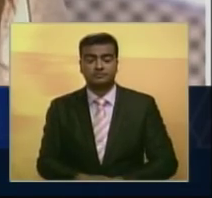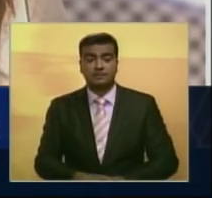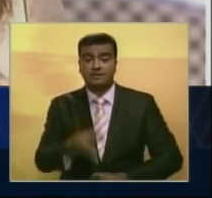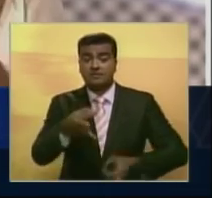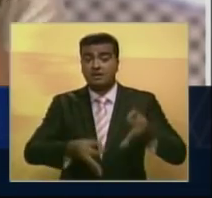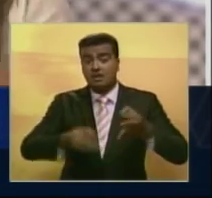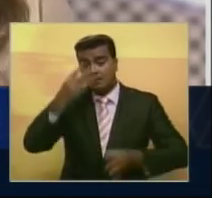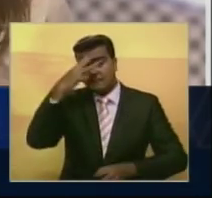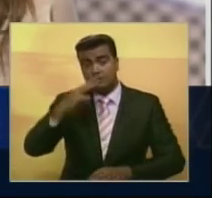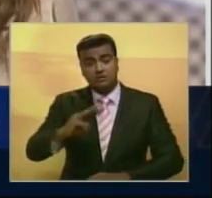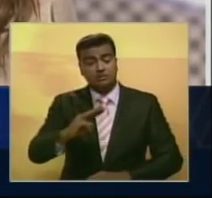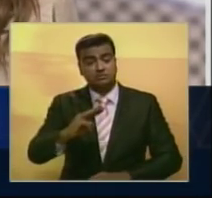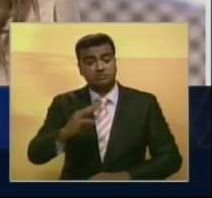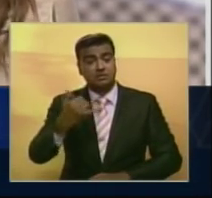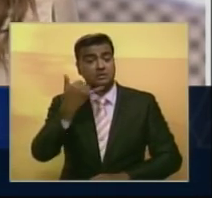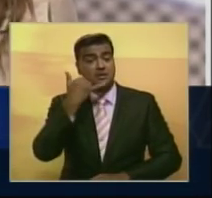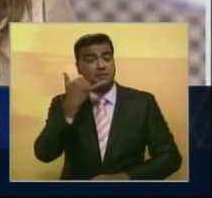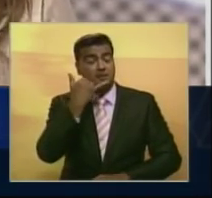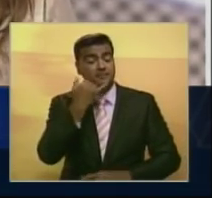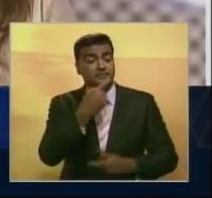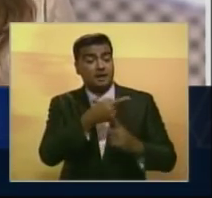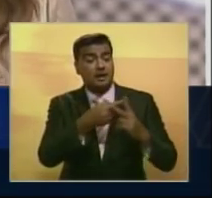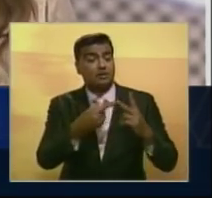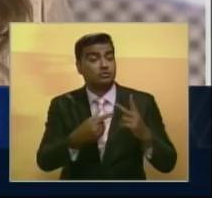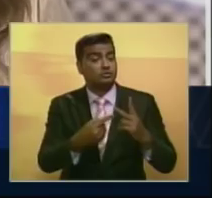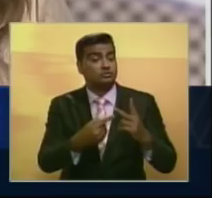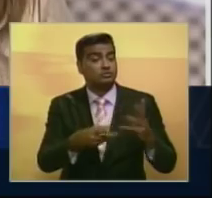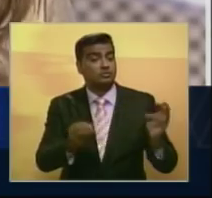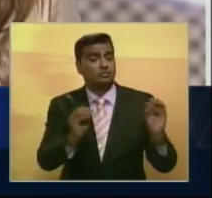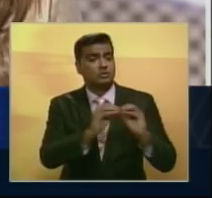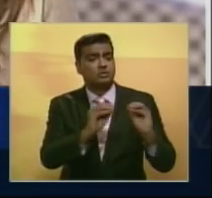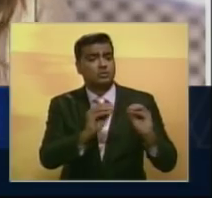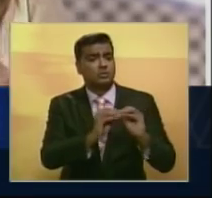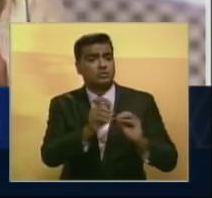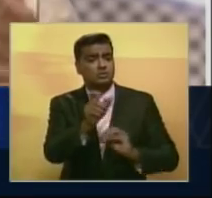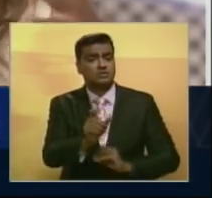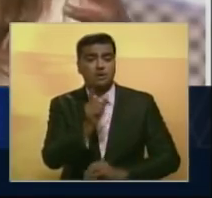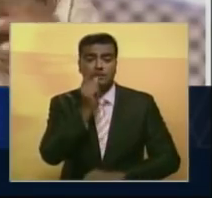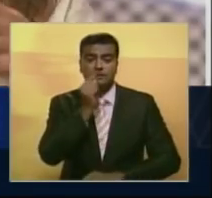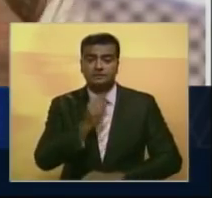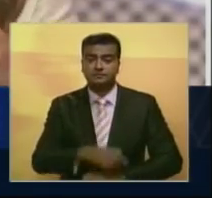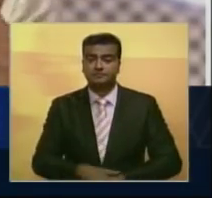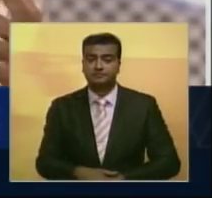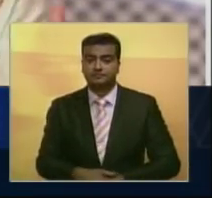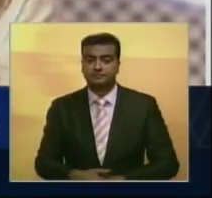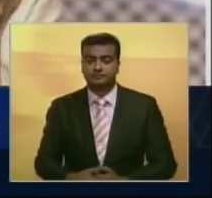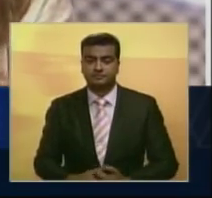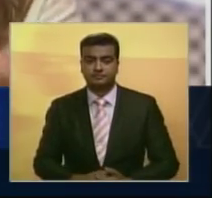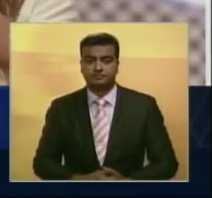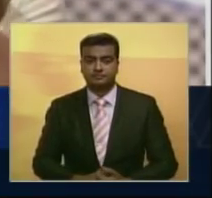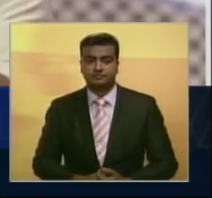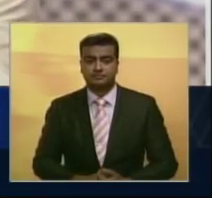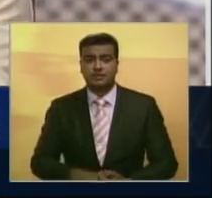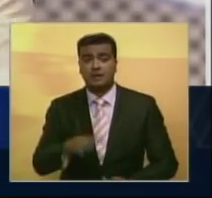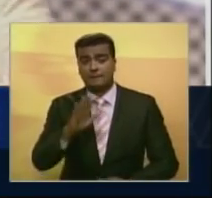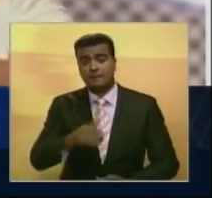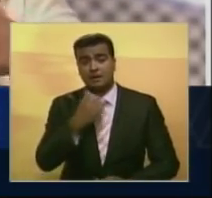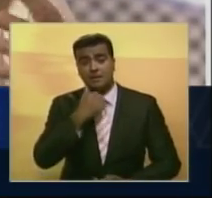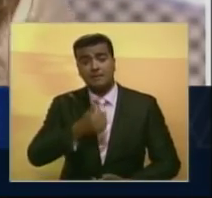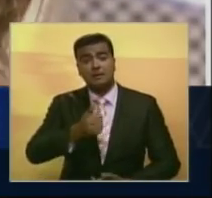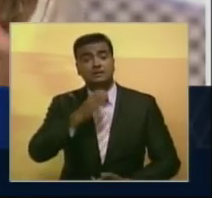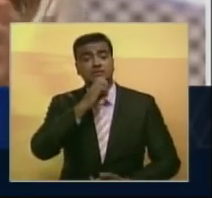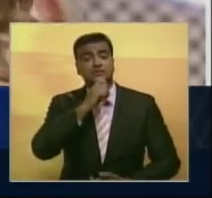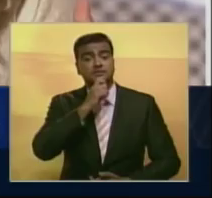Mexicana estudia llamar a los dos actores por su encuentro clandestino. En el caso de Penn es más difícil que